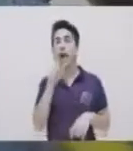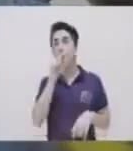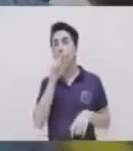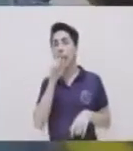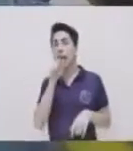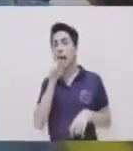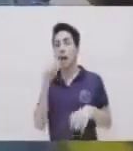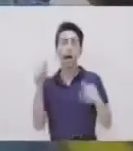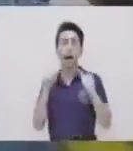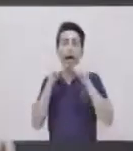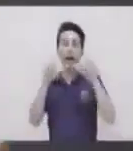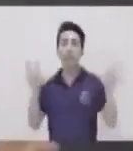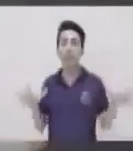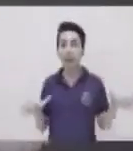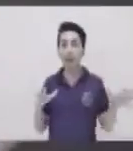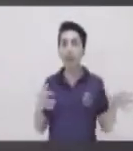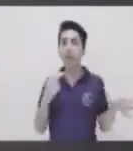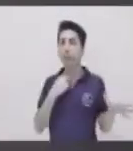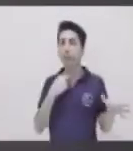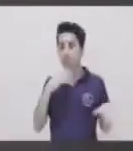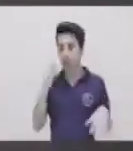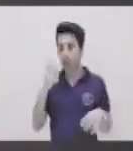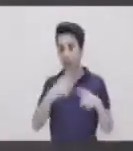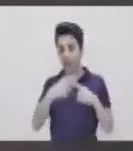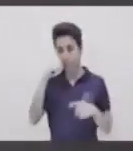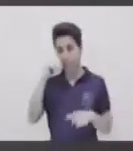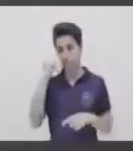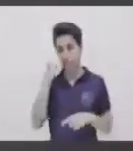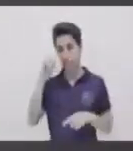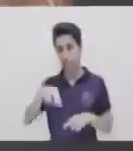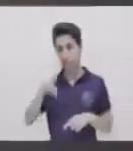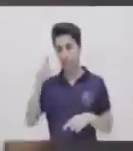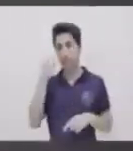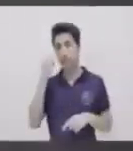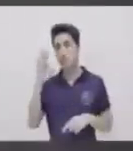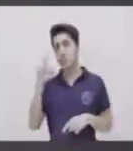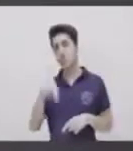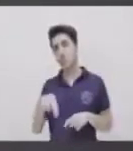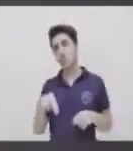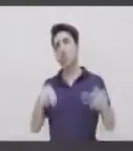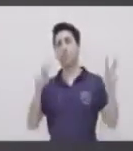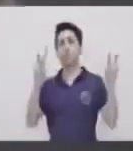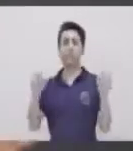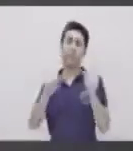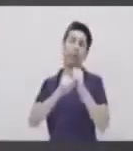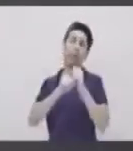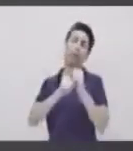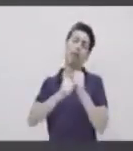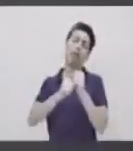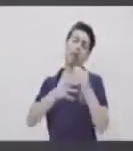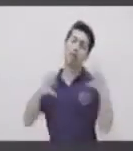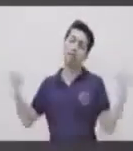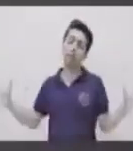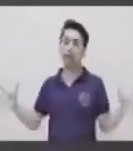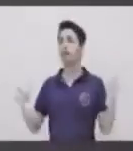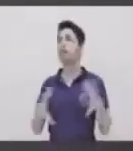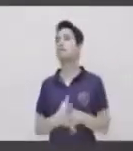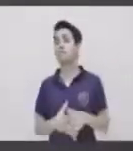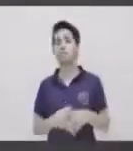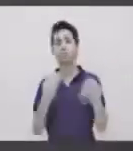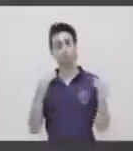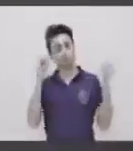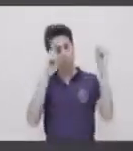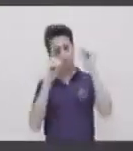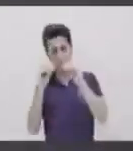especies en peligro de extinción. Es un tema extremadamente amplio, muy grande el